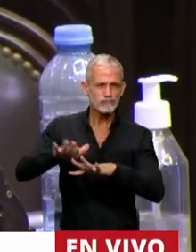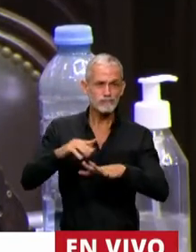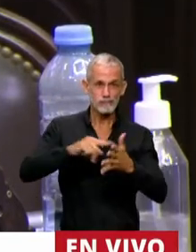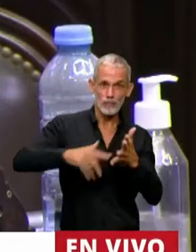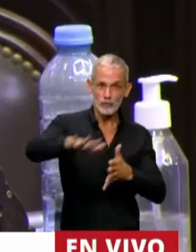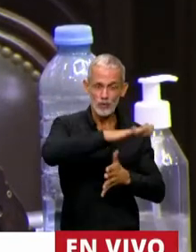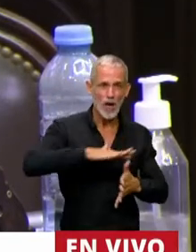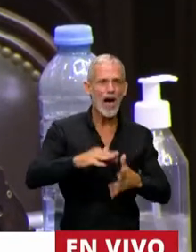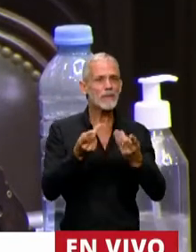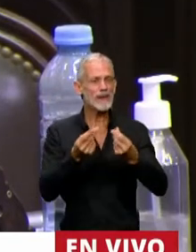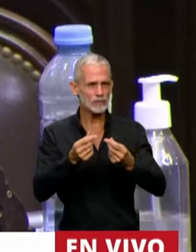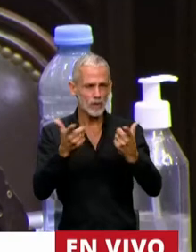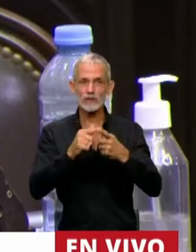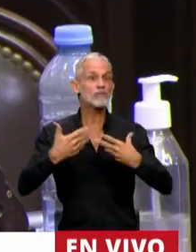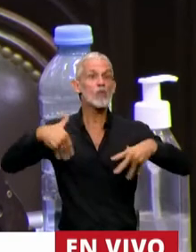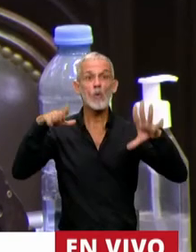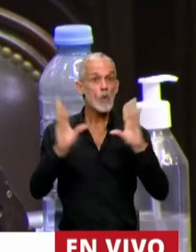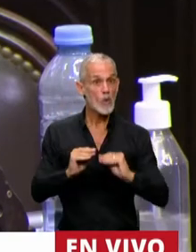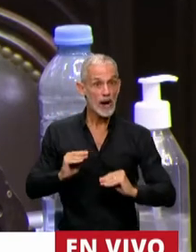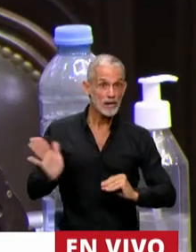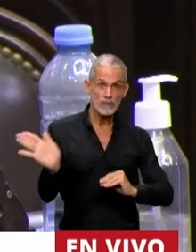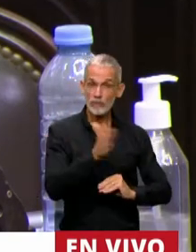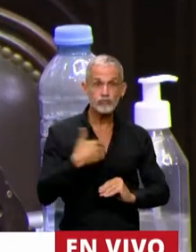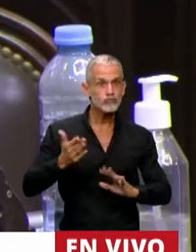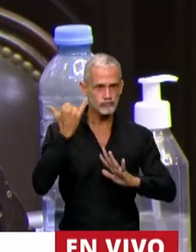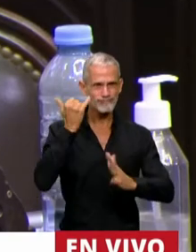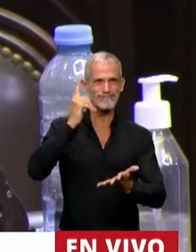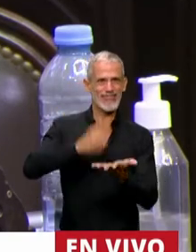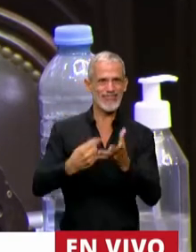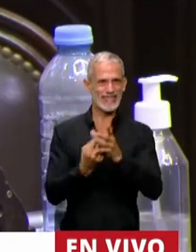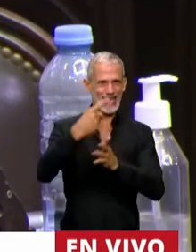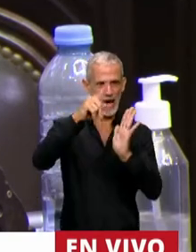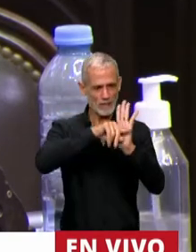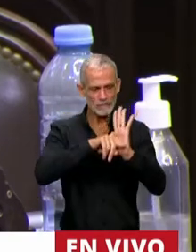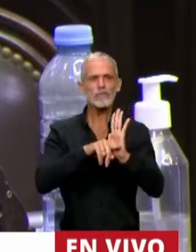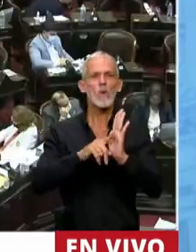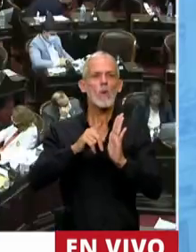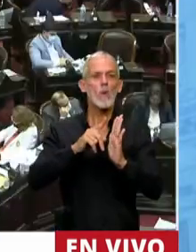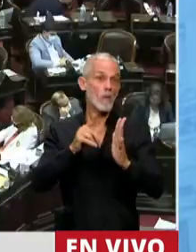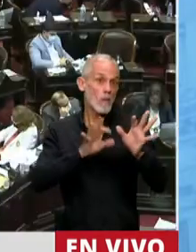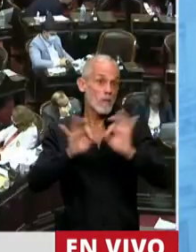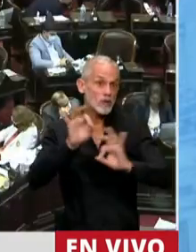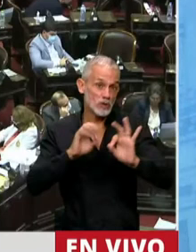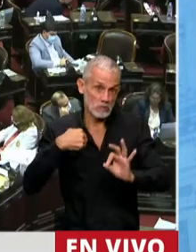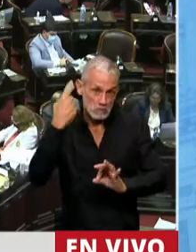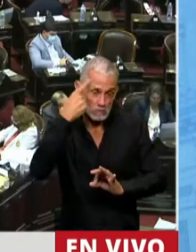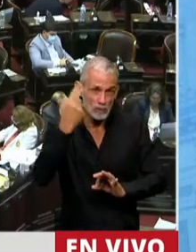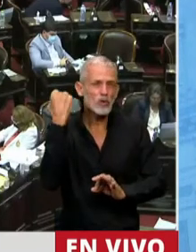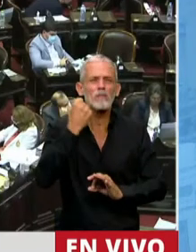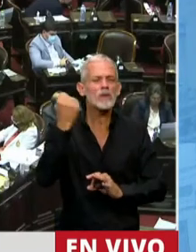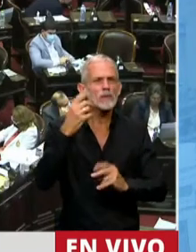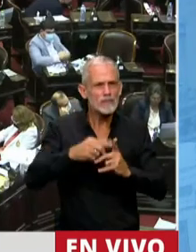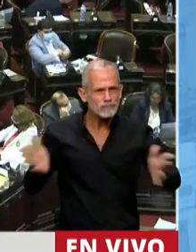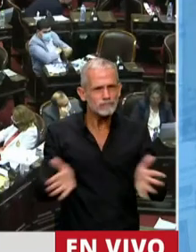y Hacienda y por unanimidad sacamos este dictamen de este proyecto que es fundamental para la